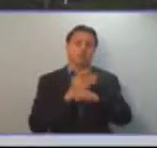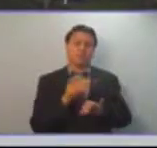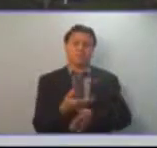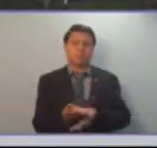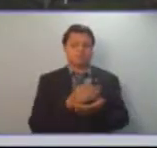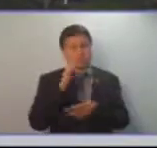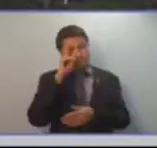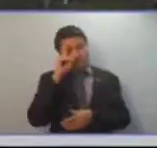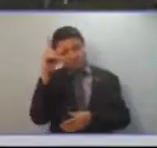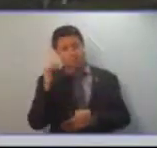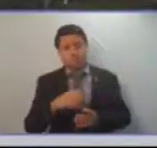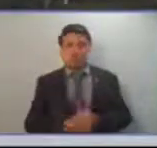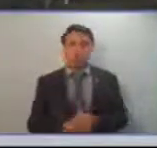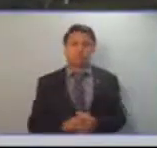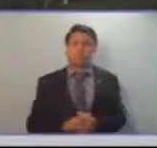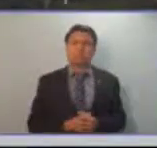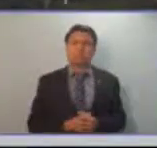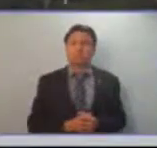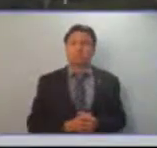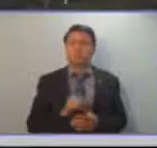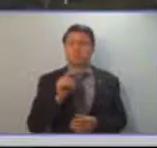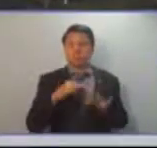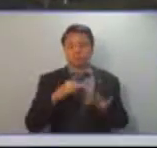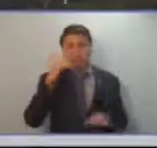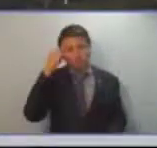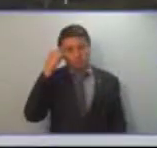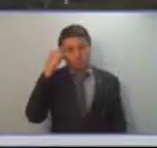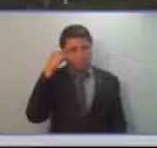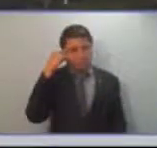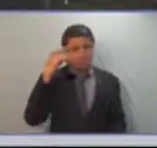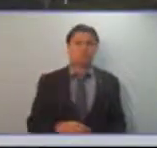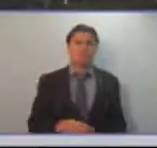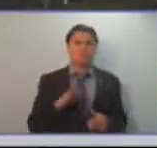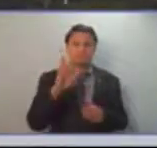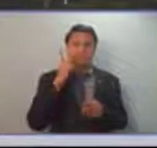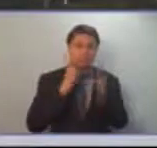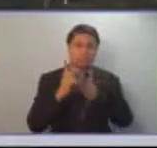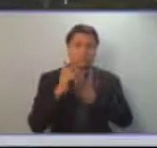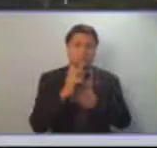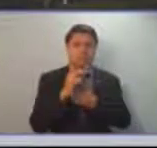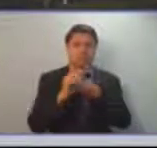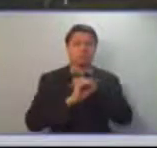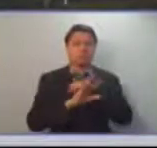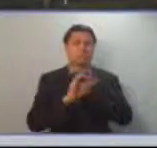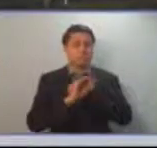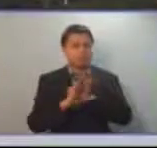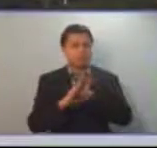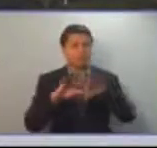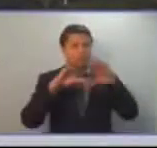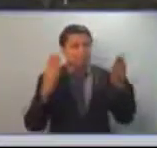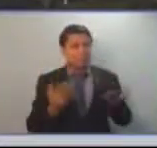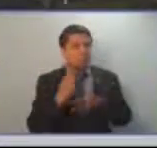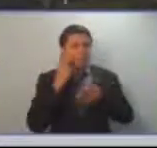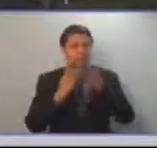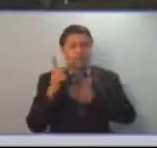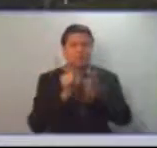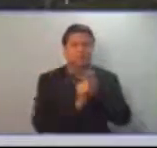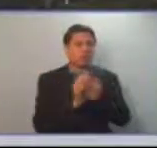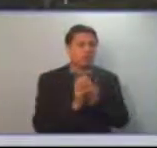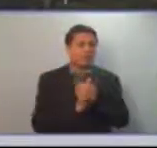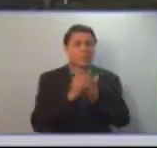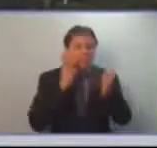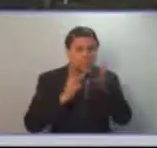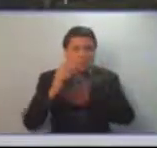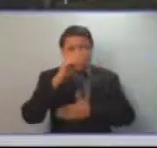sus ideas, su ideología, su visión del mundo, su visión de los problemas, su visión del